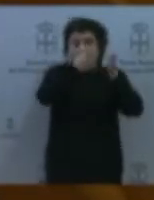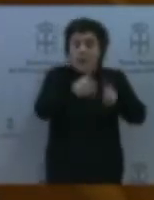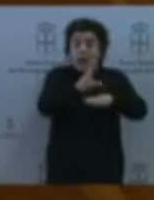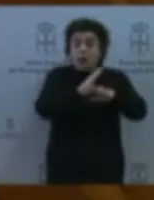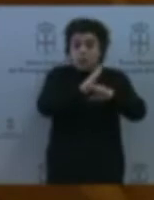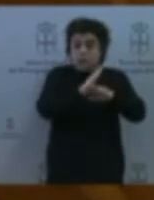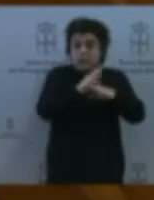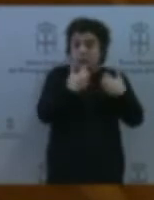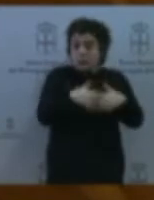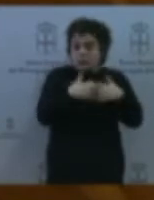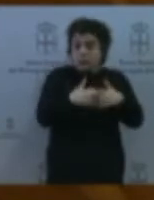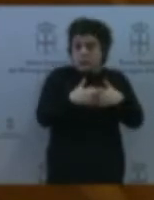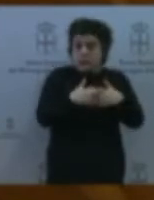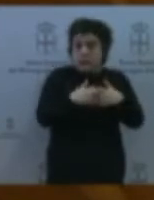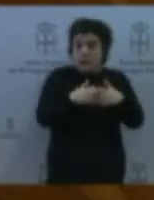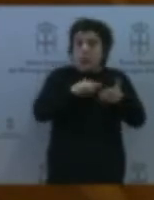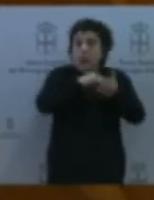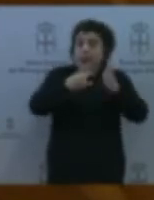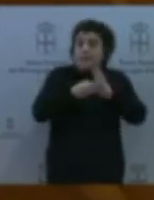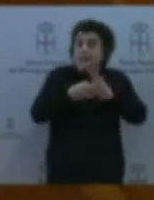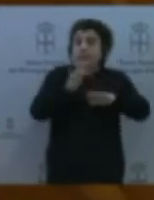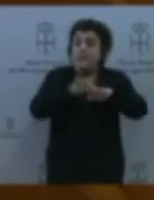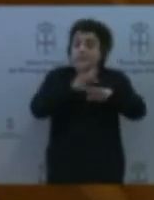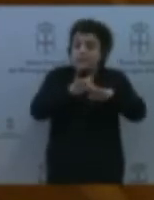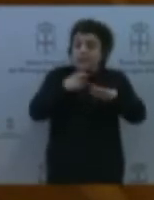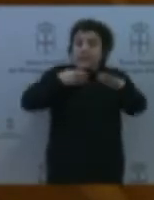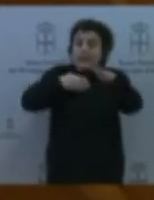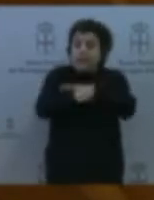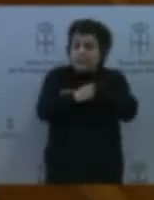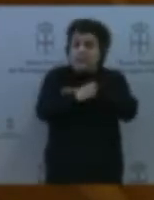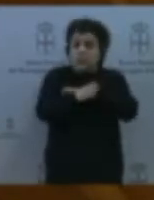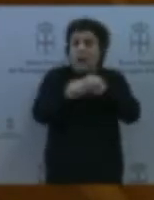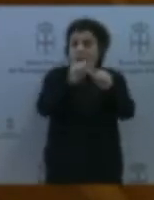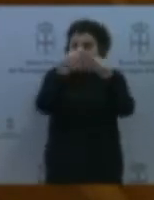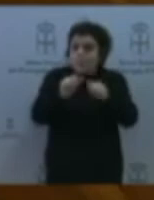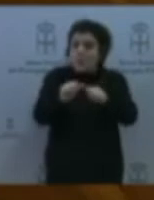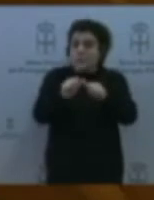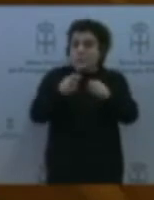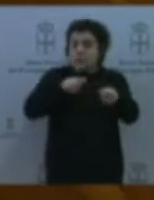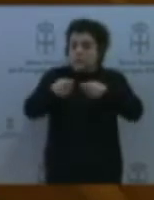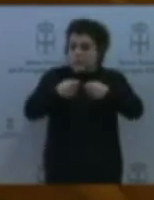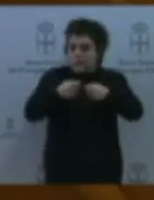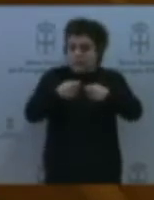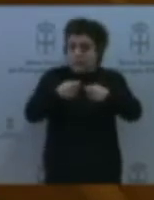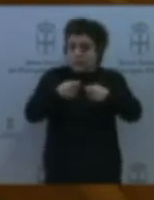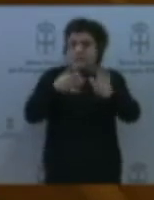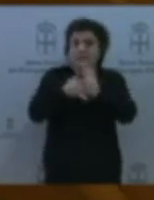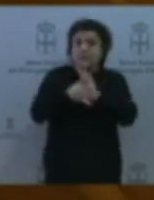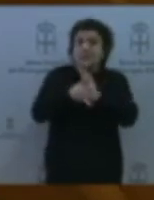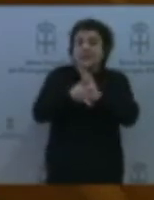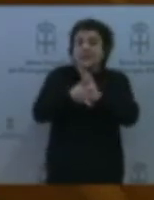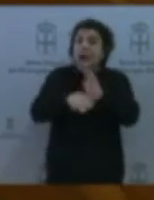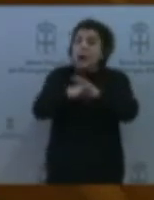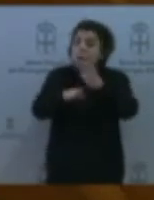nuevas fórmulas de comercio que existen, que es la mejor manera de garantizar la viabilidad del comercio de proximidad que todos